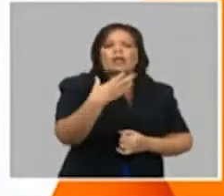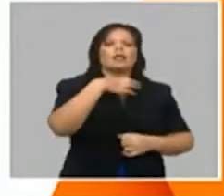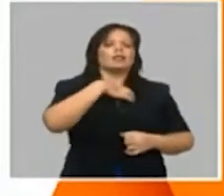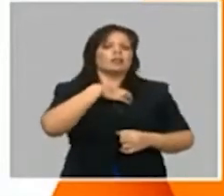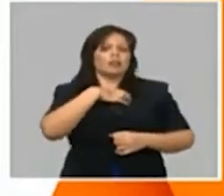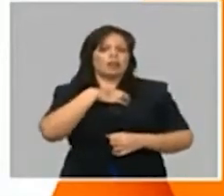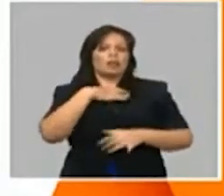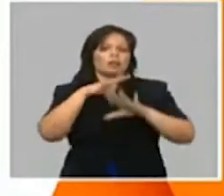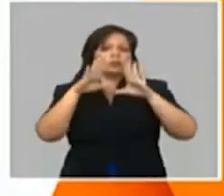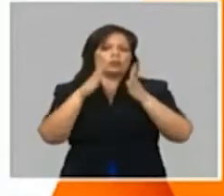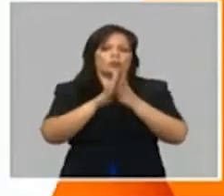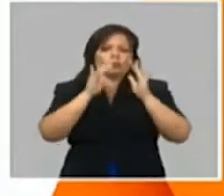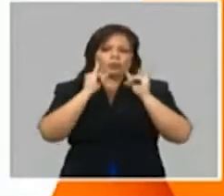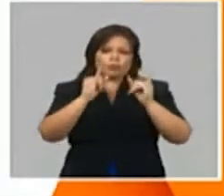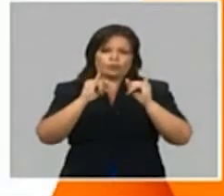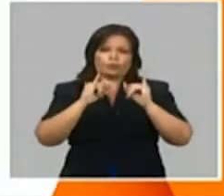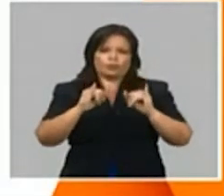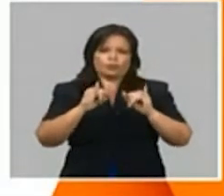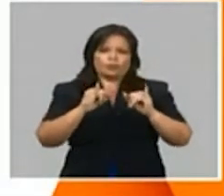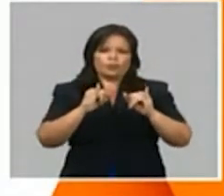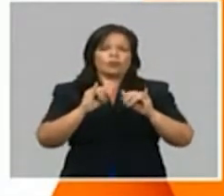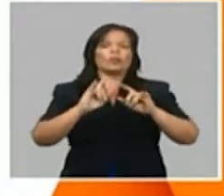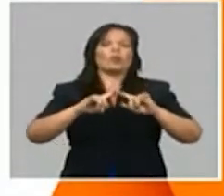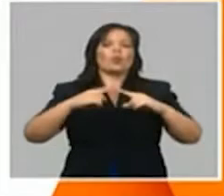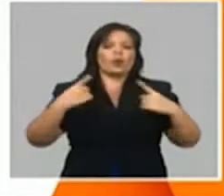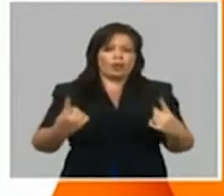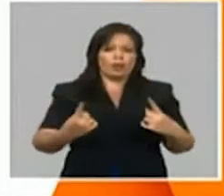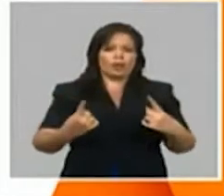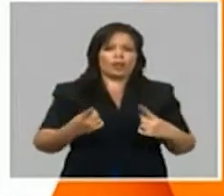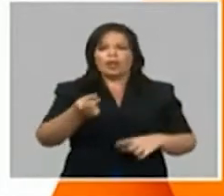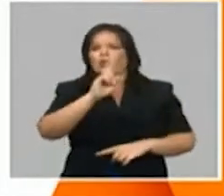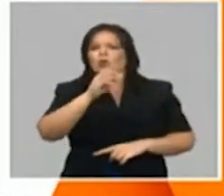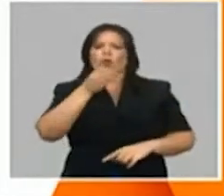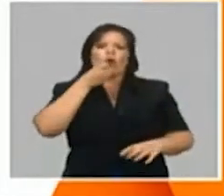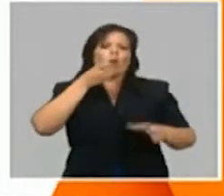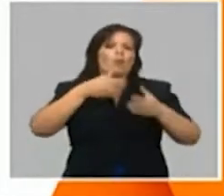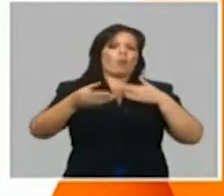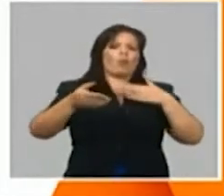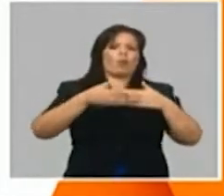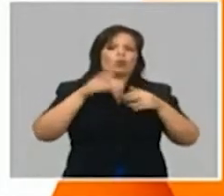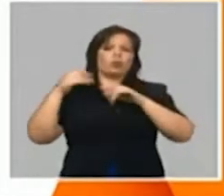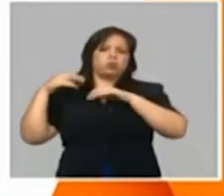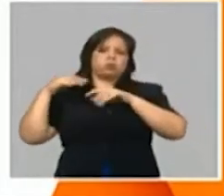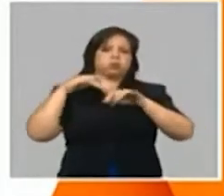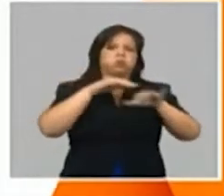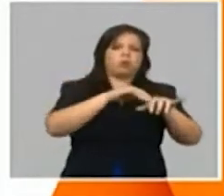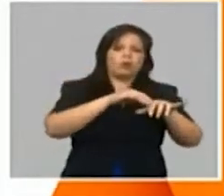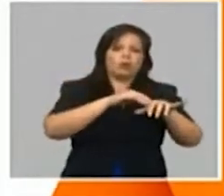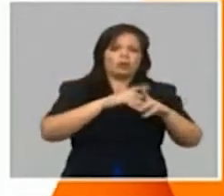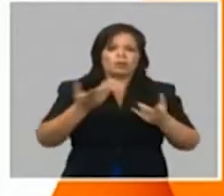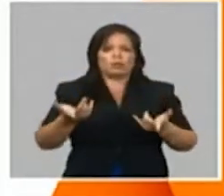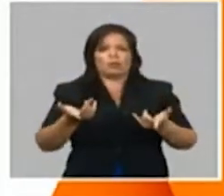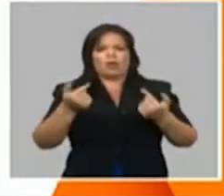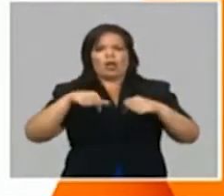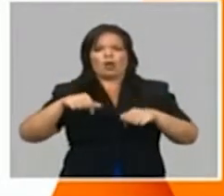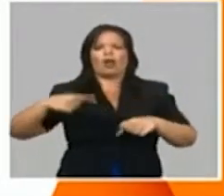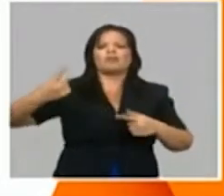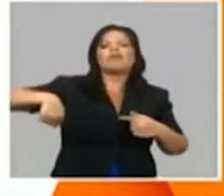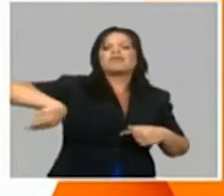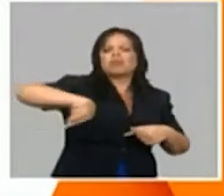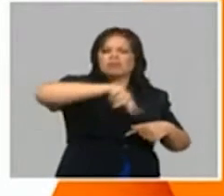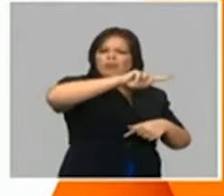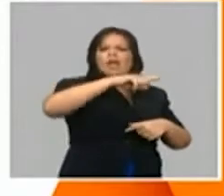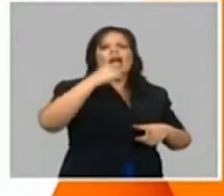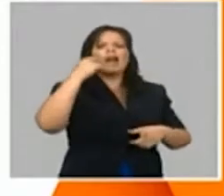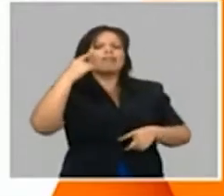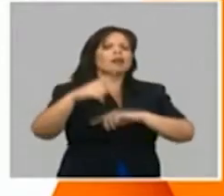de informativo. ¿Por qué? Para no ir para allí, no le sugerimos a nadie que vaya por lugar a tratar de ver si le despachan, porque no. Se